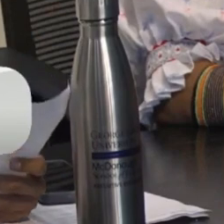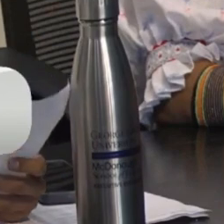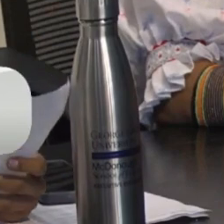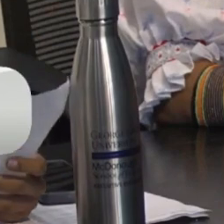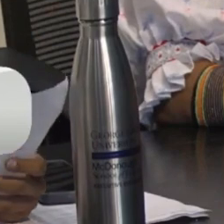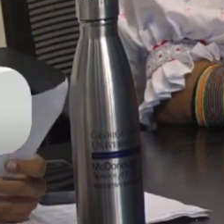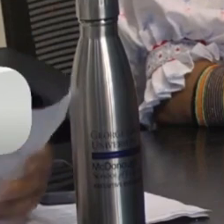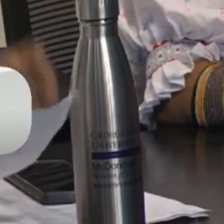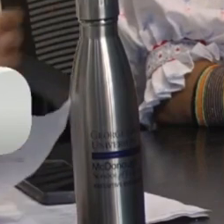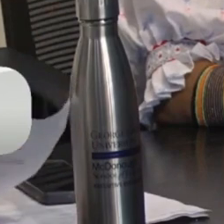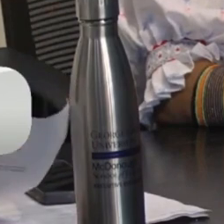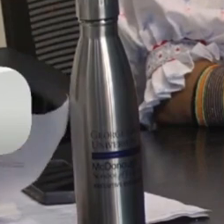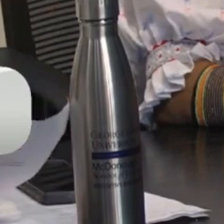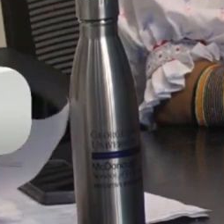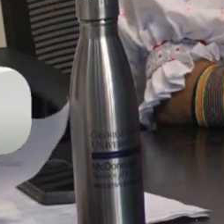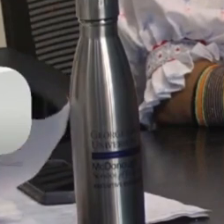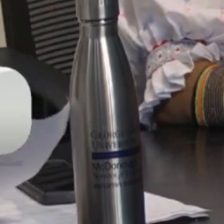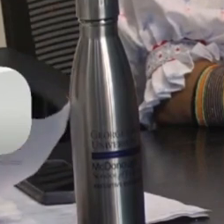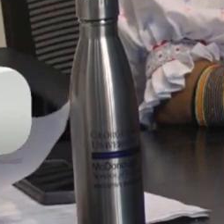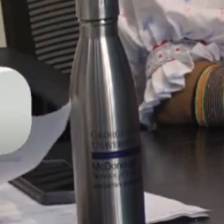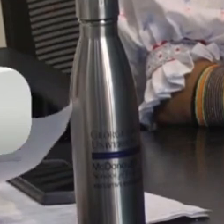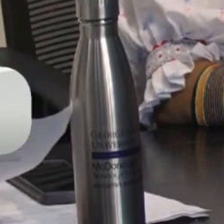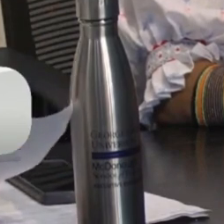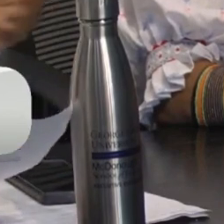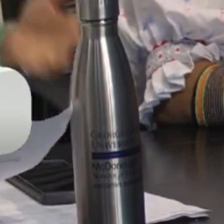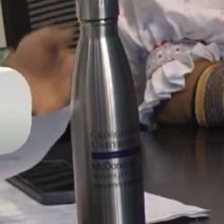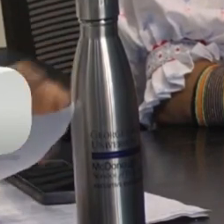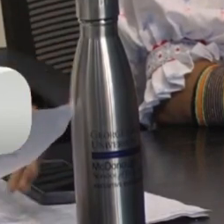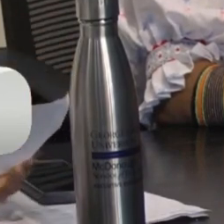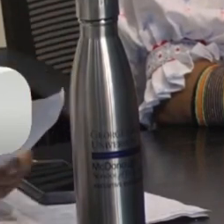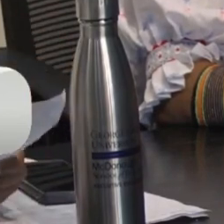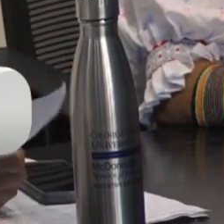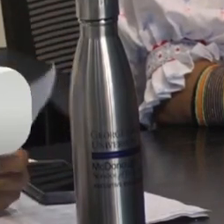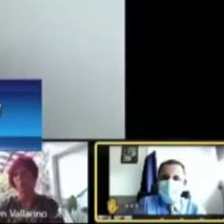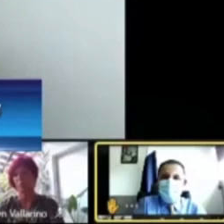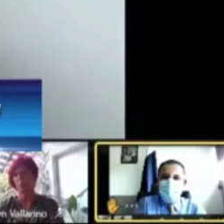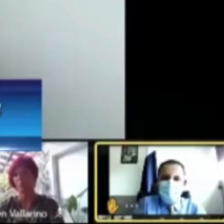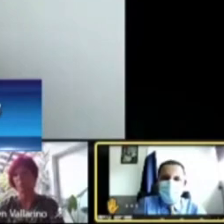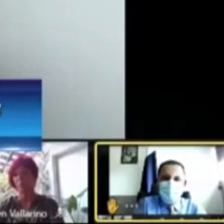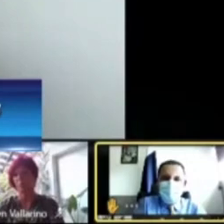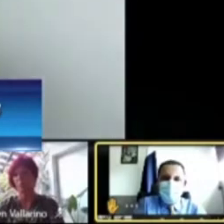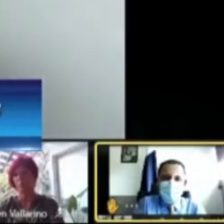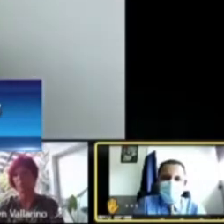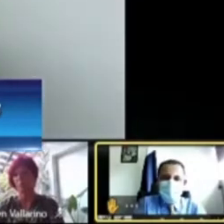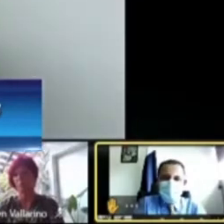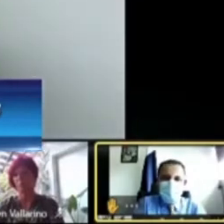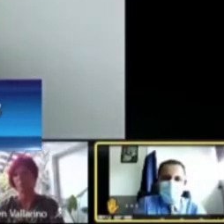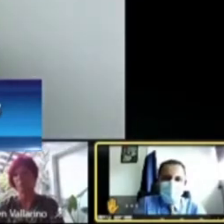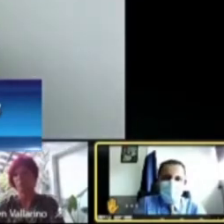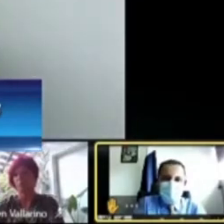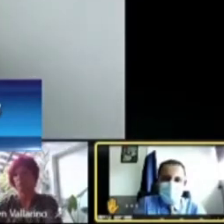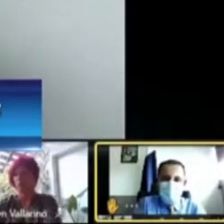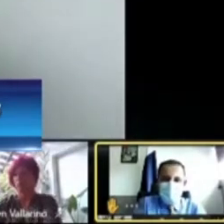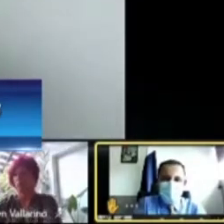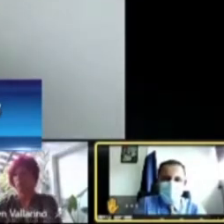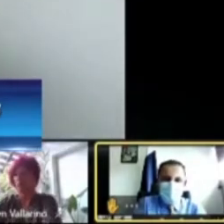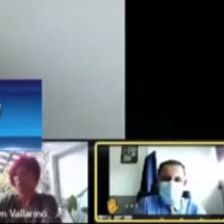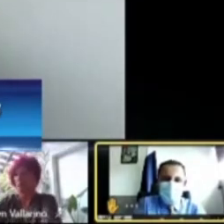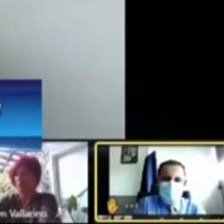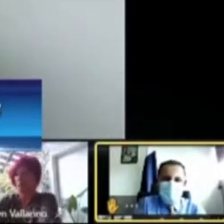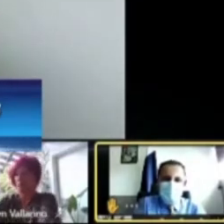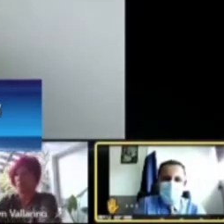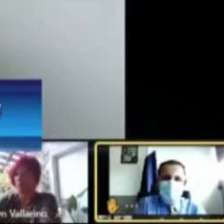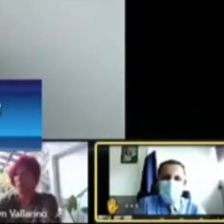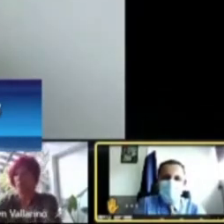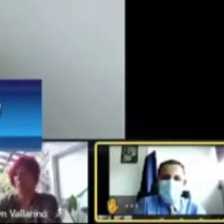que pudimos evidenciar mucho en el informe, en el tema de albergues, en el tema de la niñez. La promesa que nos hizo nuestro presidente Laurentín Juanito